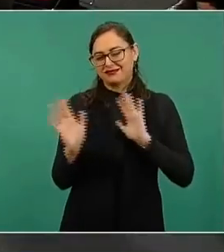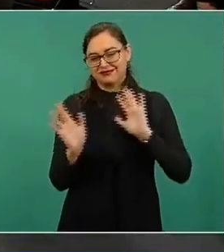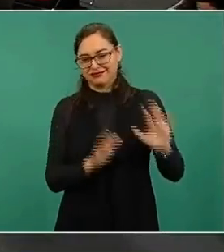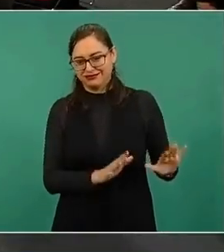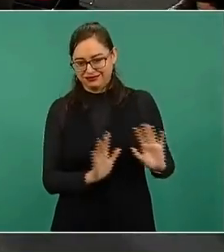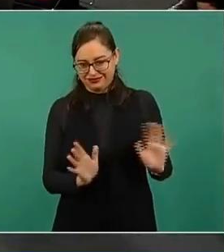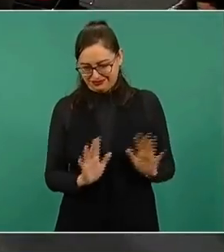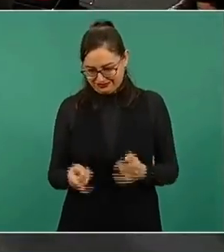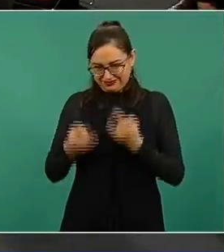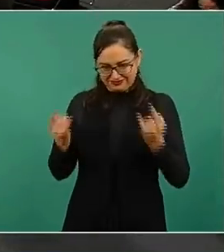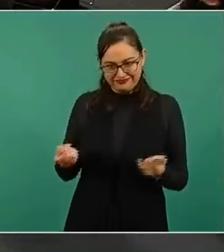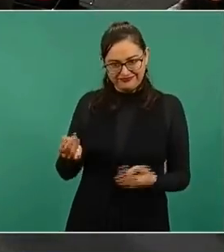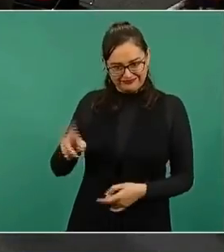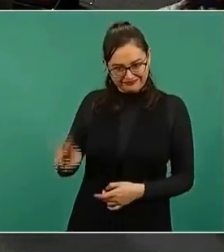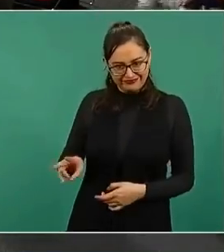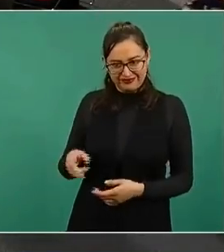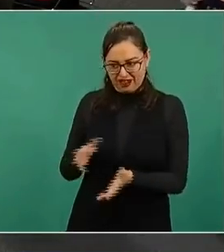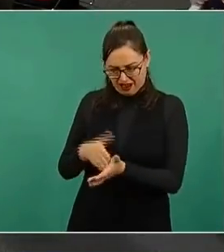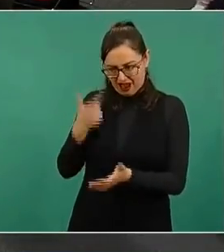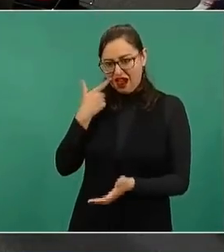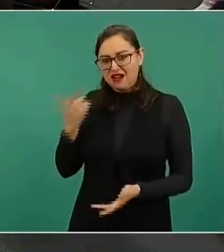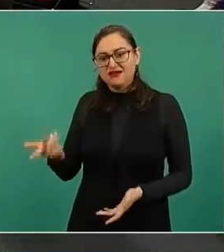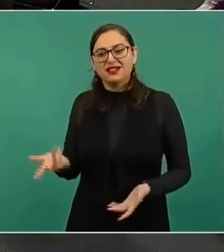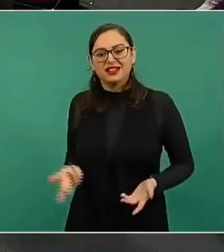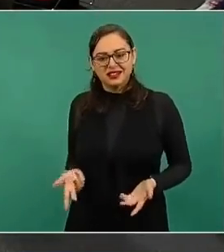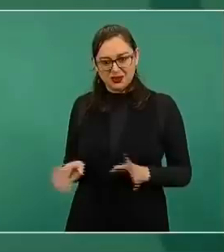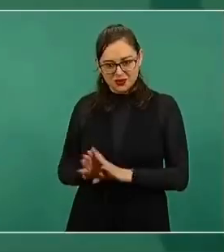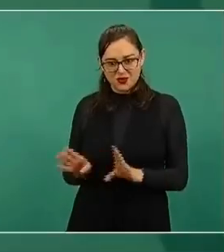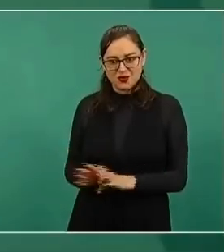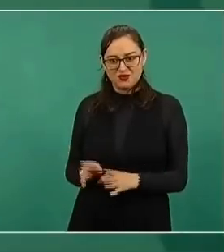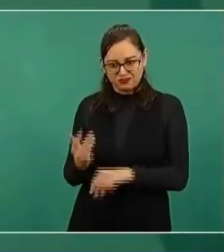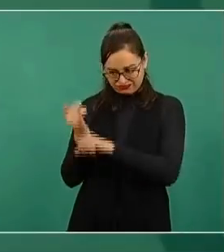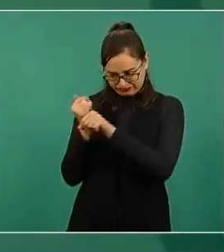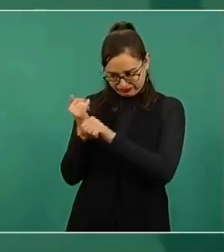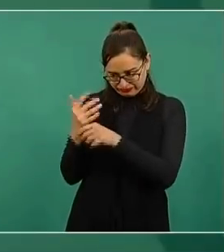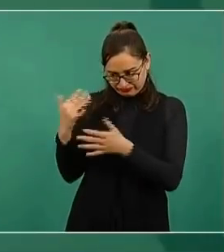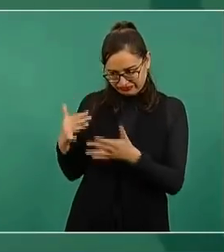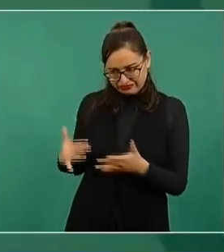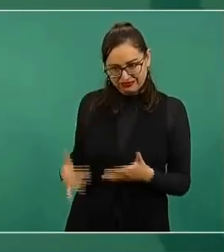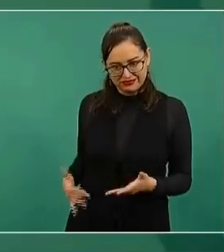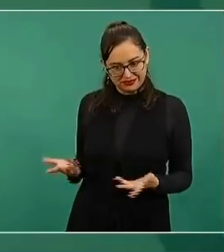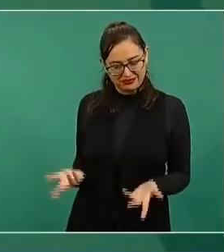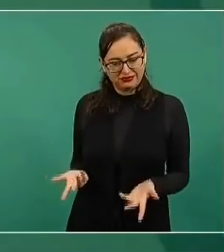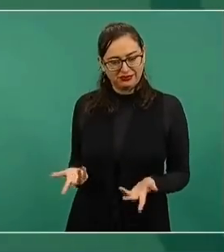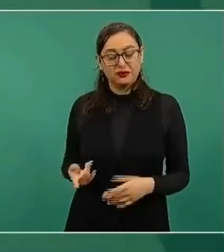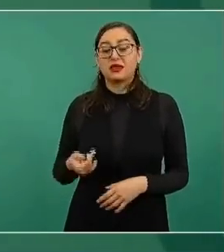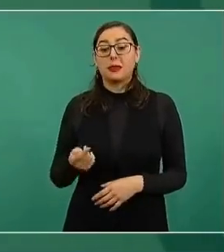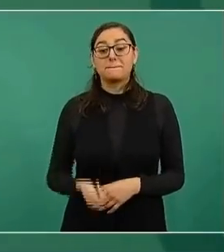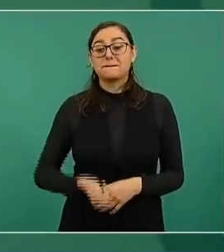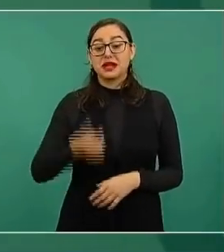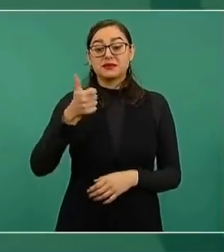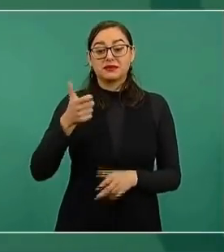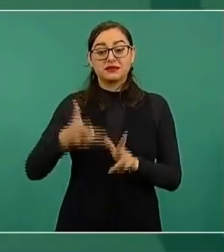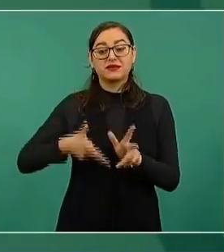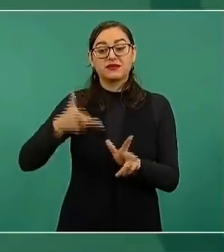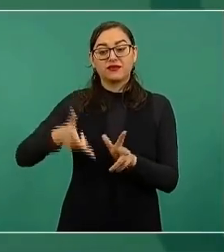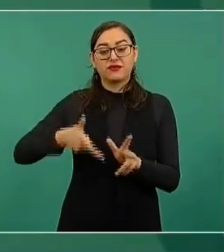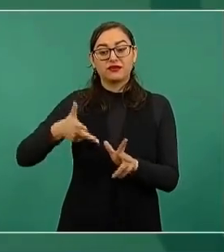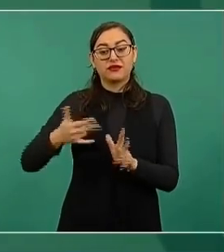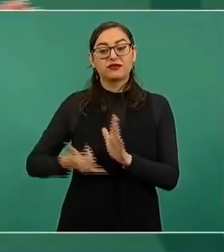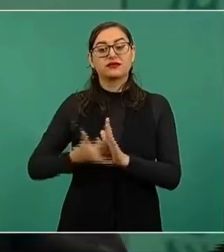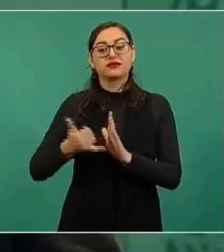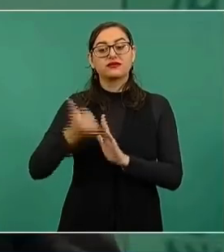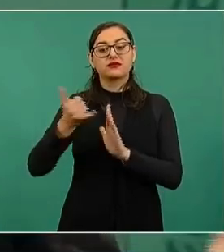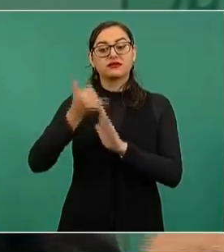datos. El primer ferrocarril que se construye pues es el ferrocarril de la Ciudad